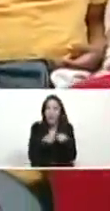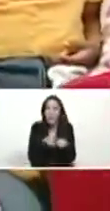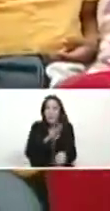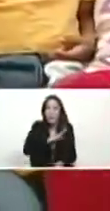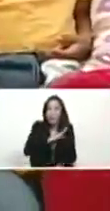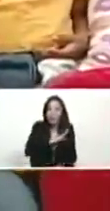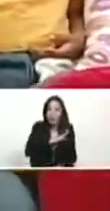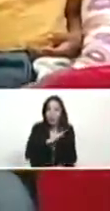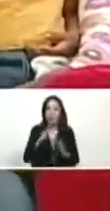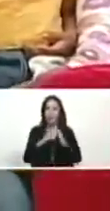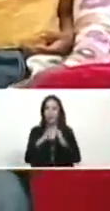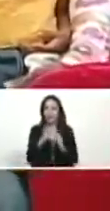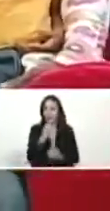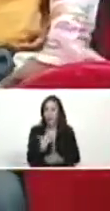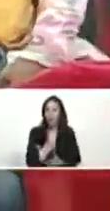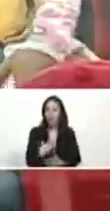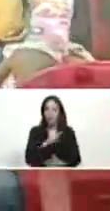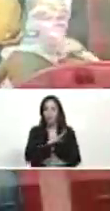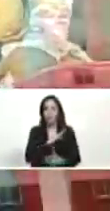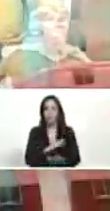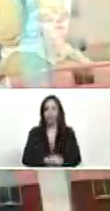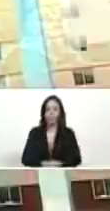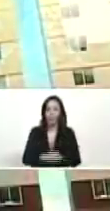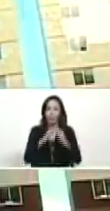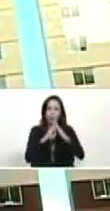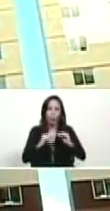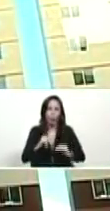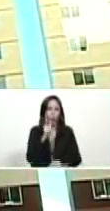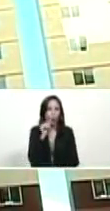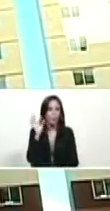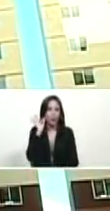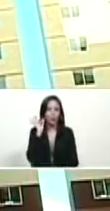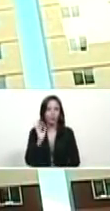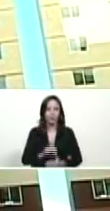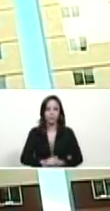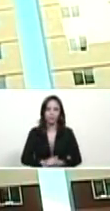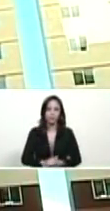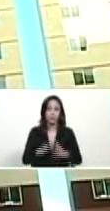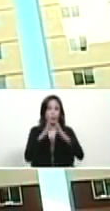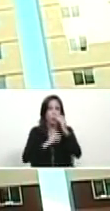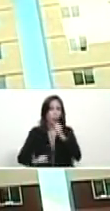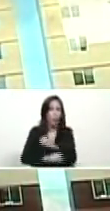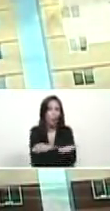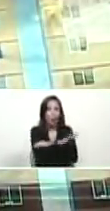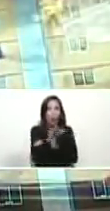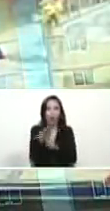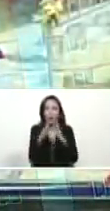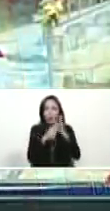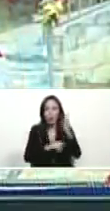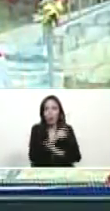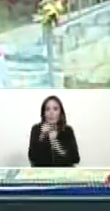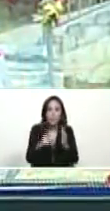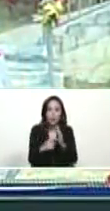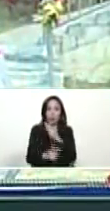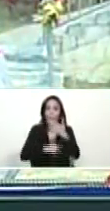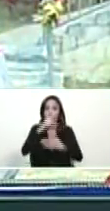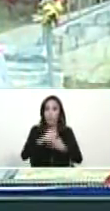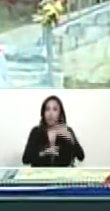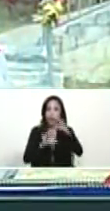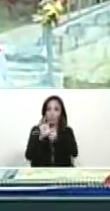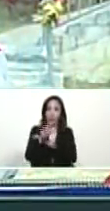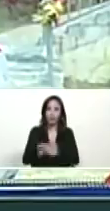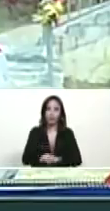propia. Bella, digna y propia. Todos y todas. Vamos a lograrlo. Con el plan de la